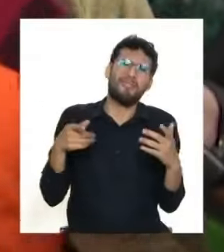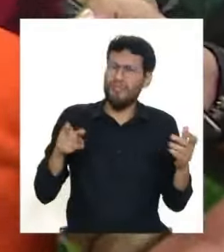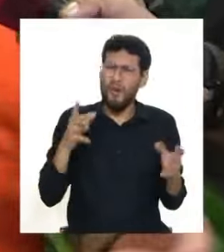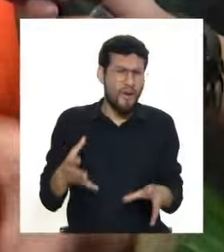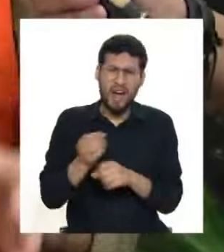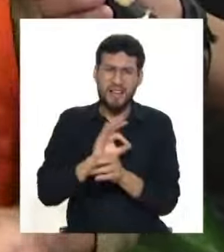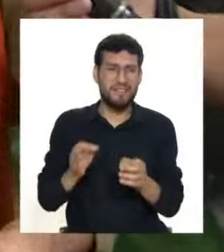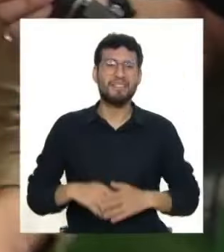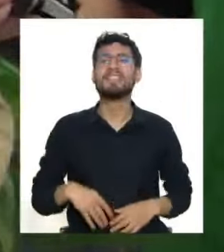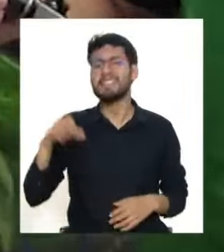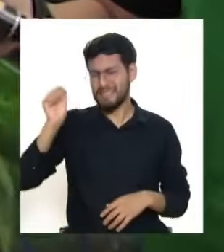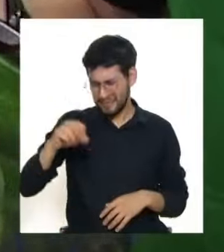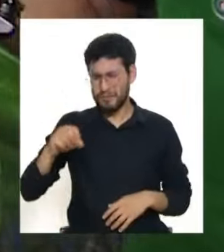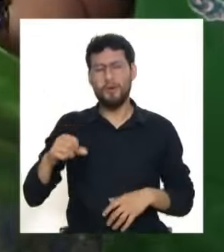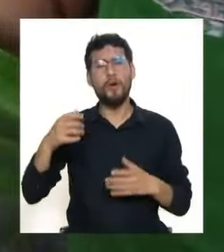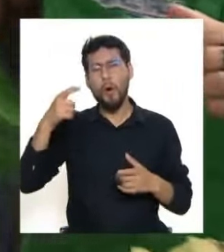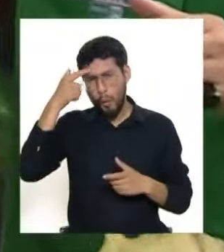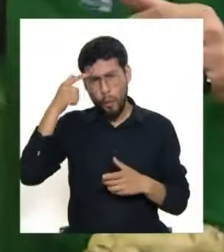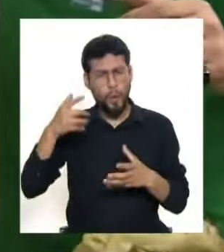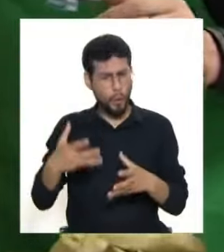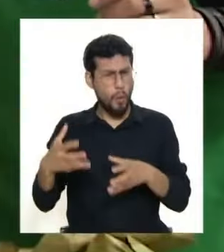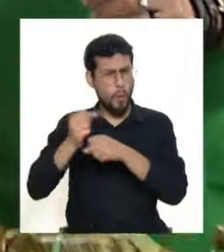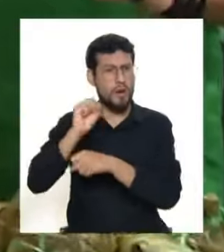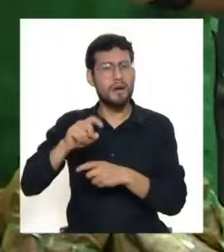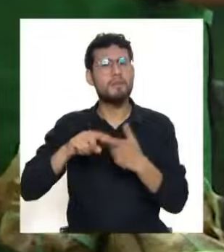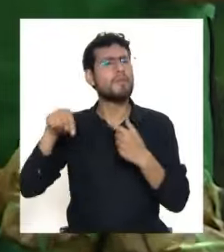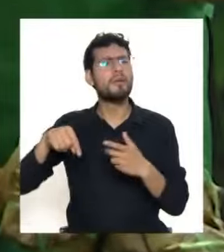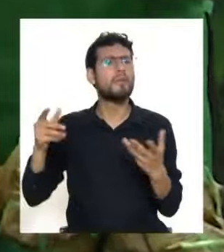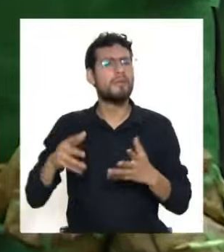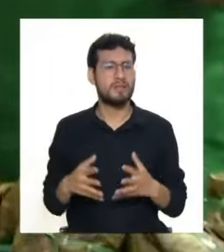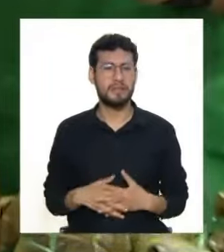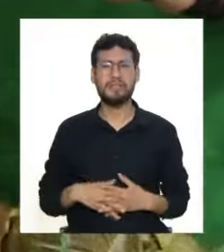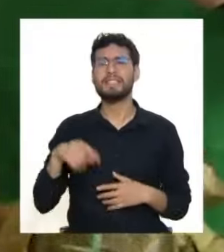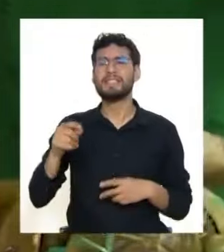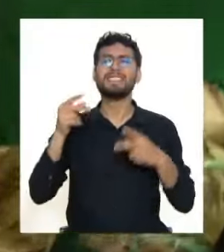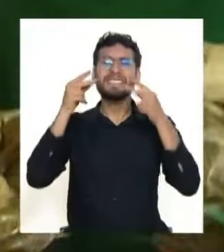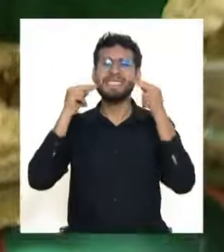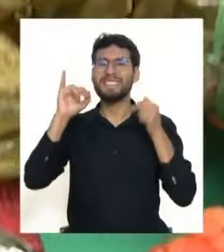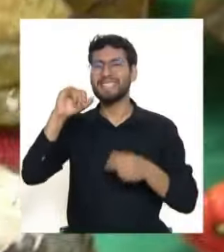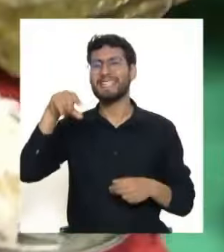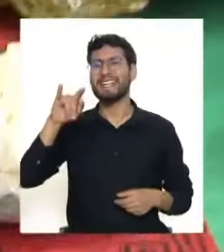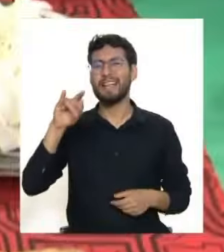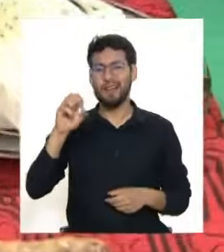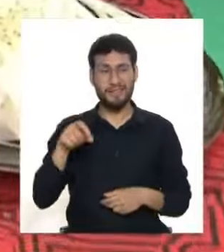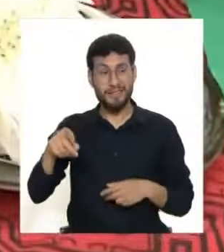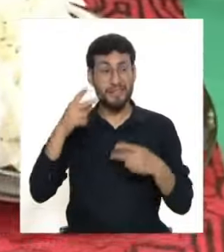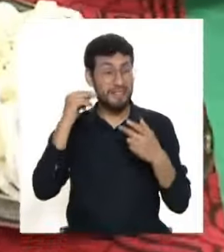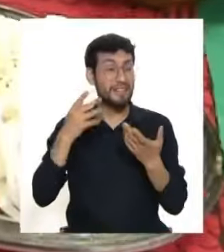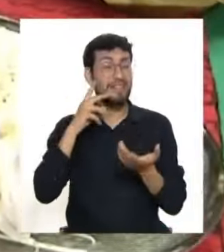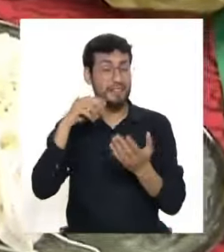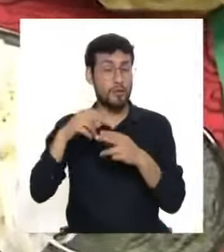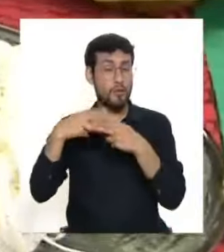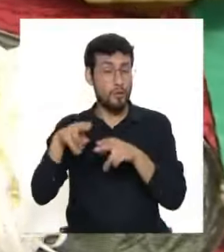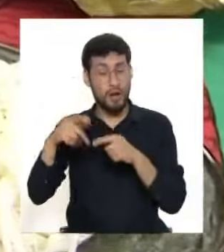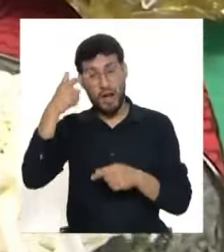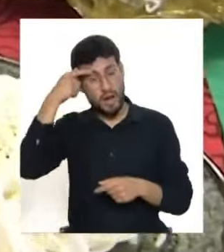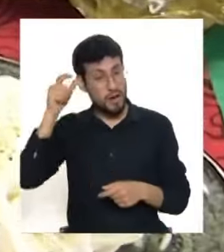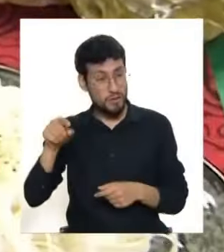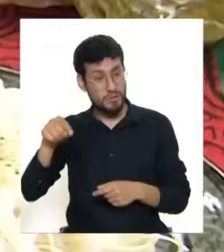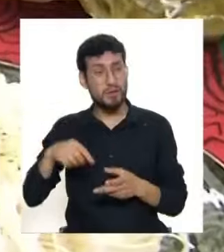es juane, me dice. Sí, es juane. Pero este juane viene de Iquitos. Esto tiene huevo, aceituna, ahí está su